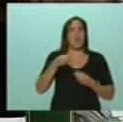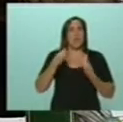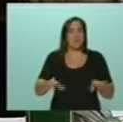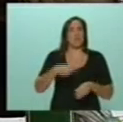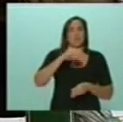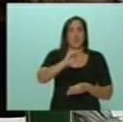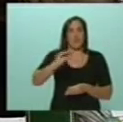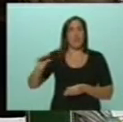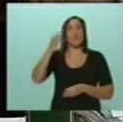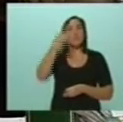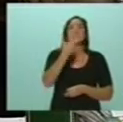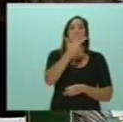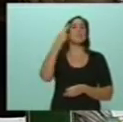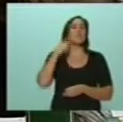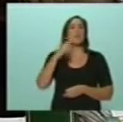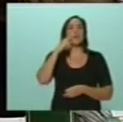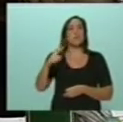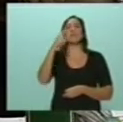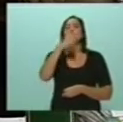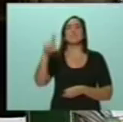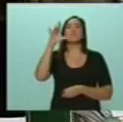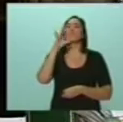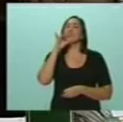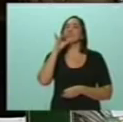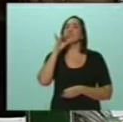es 39.114